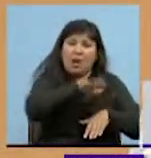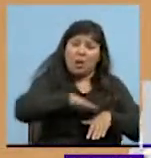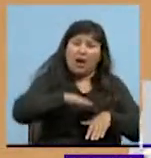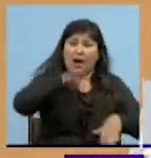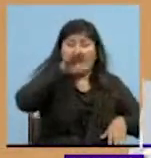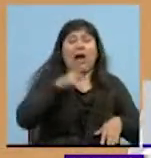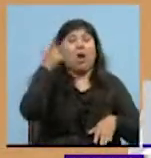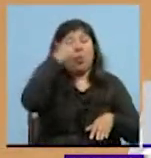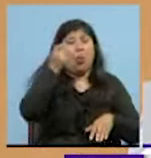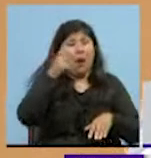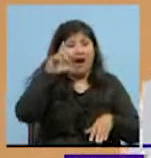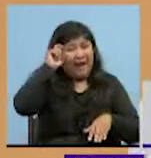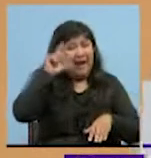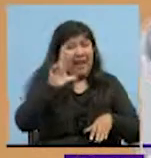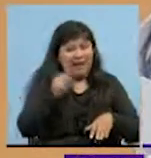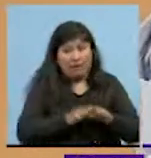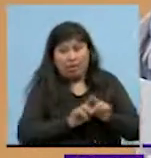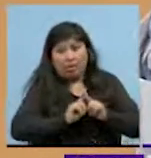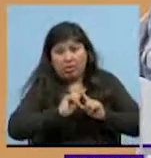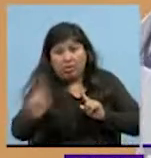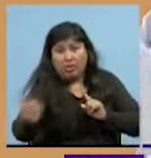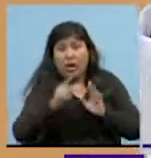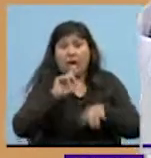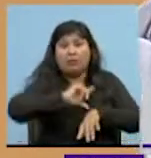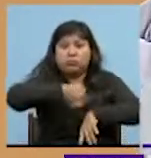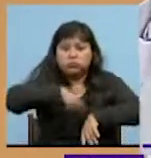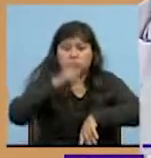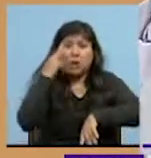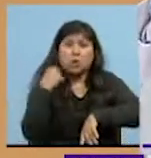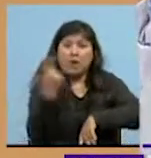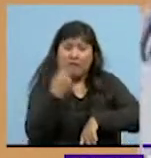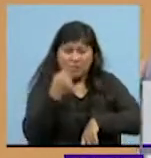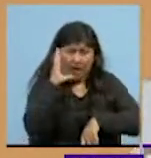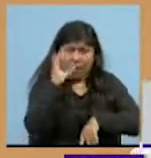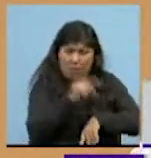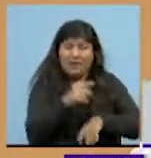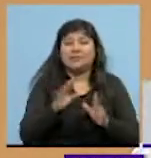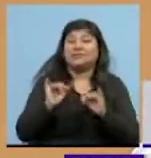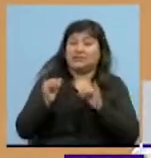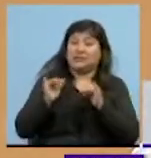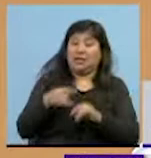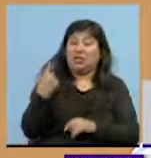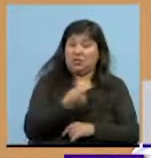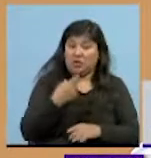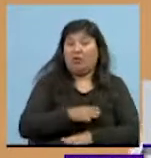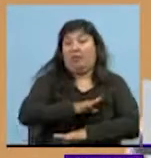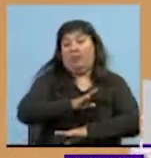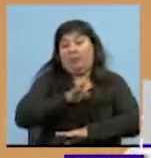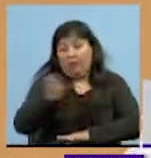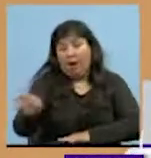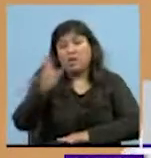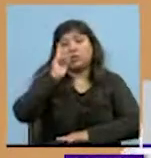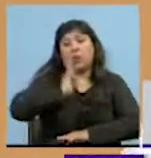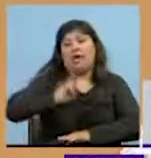9 horas en tanto para ir a retirar un paciente que teníamos que transportar o en su defecto nosotros